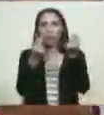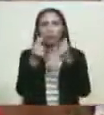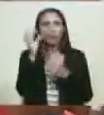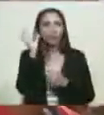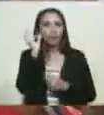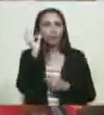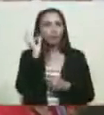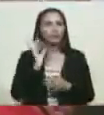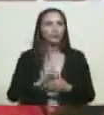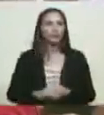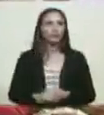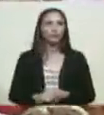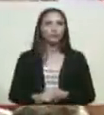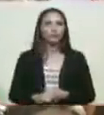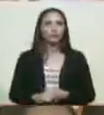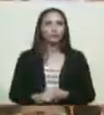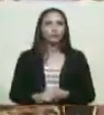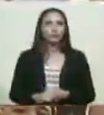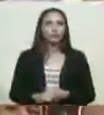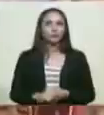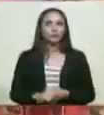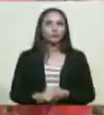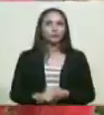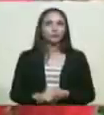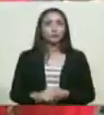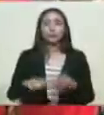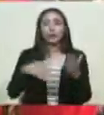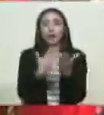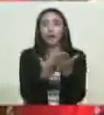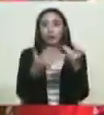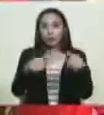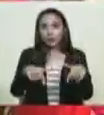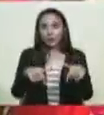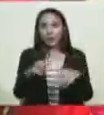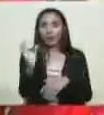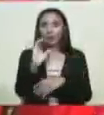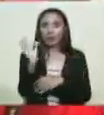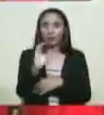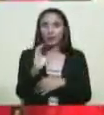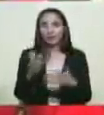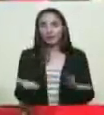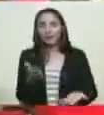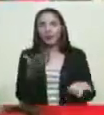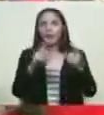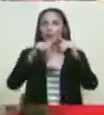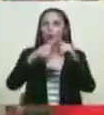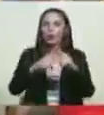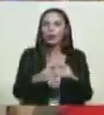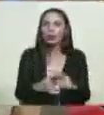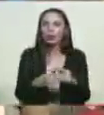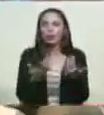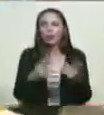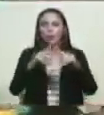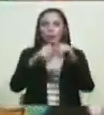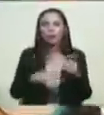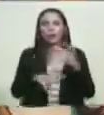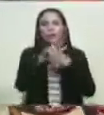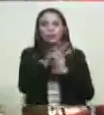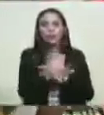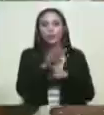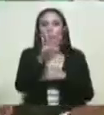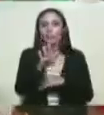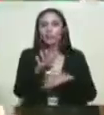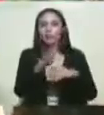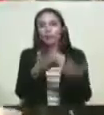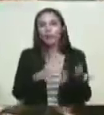Elsa, Carolina, hasta ahora en Caracas estamos protegiendo a